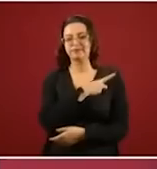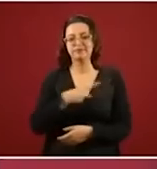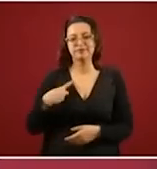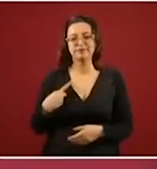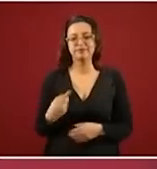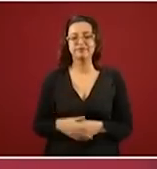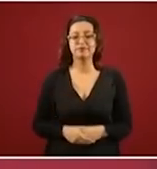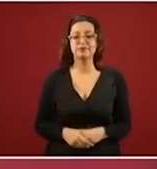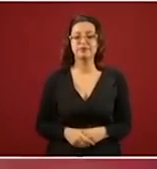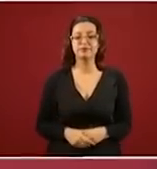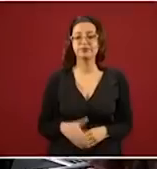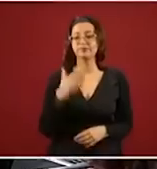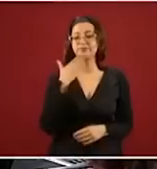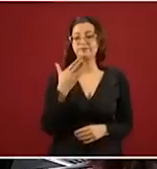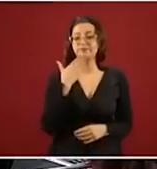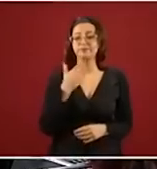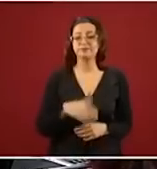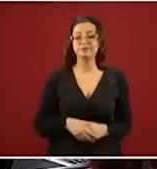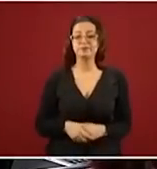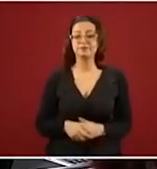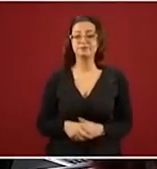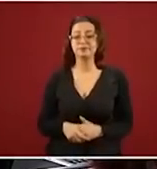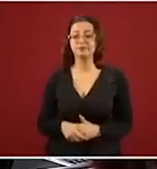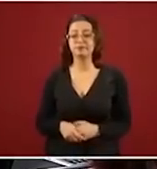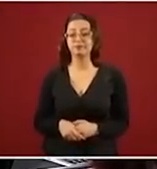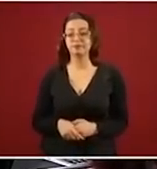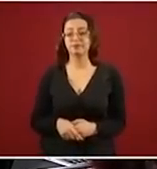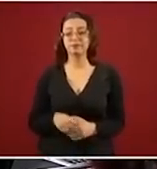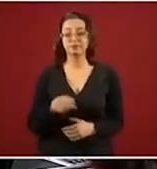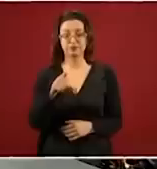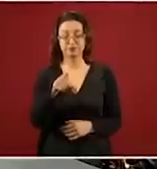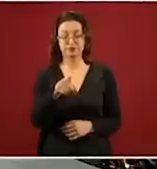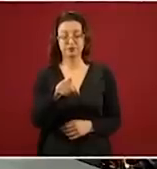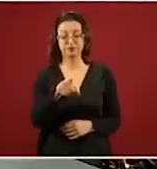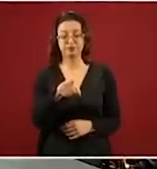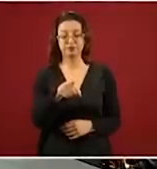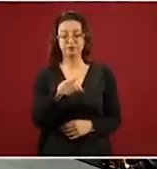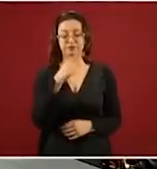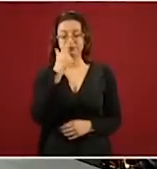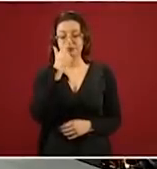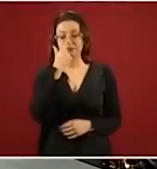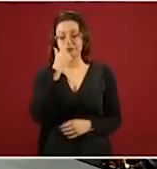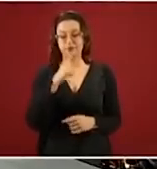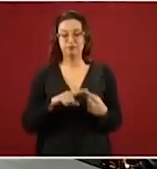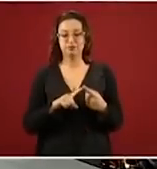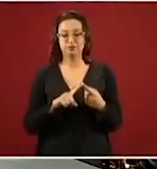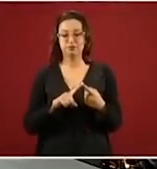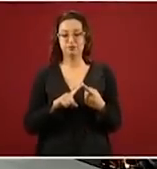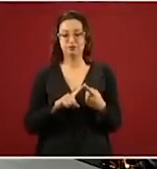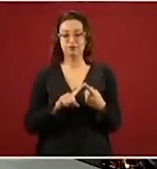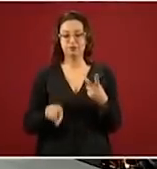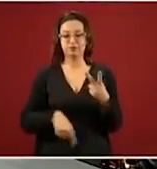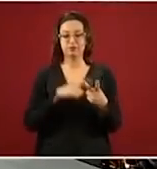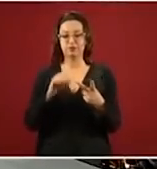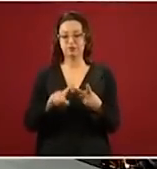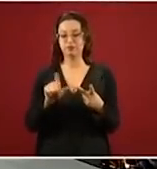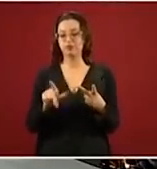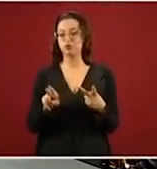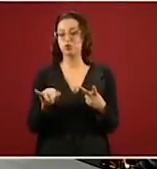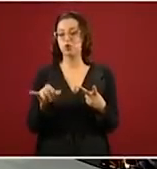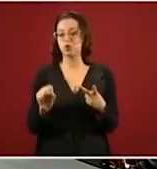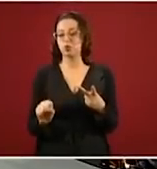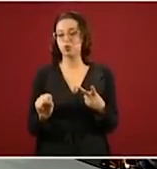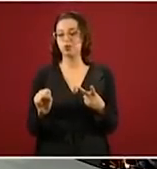muy bien tengo bueno él y luego tenemos luís díaz